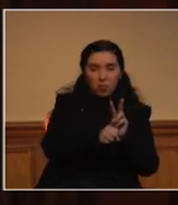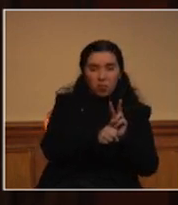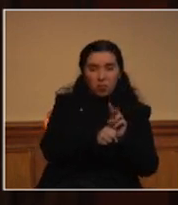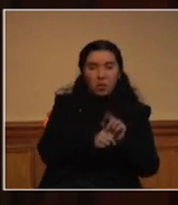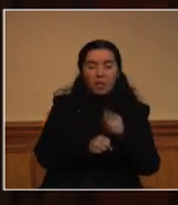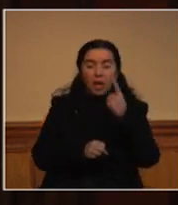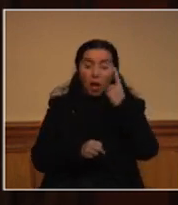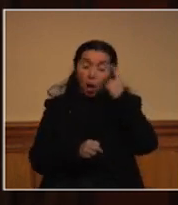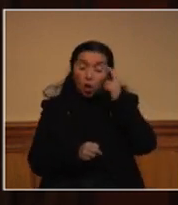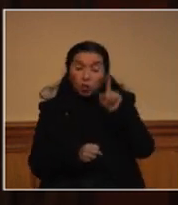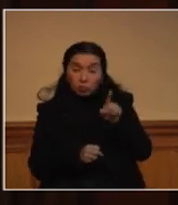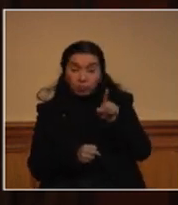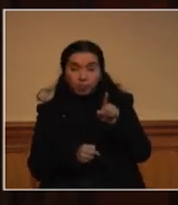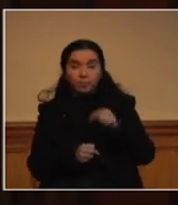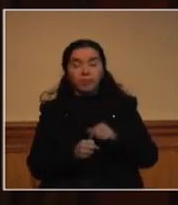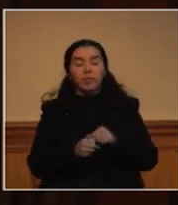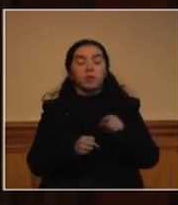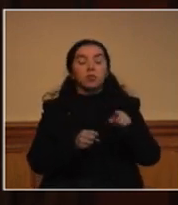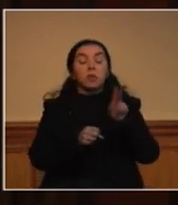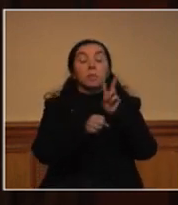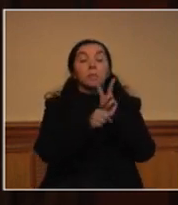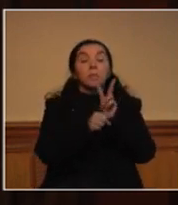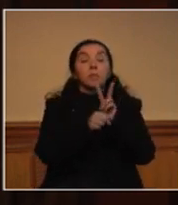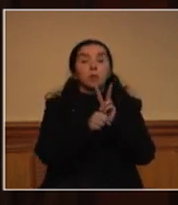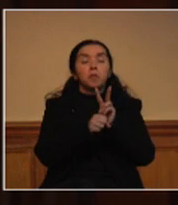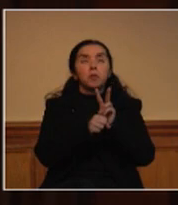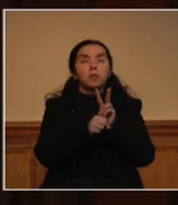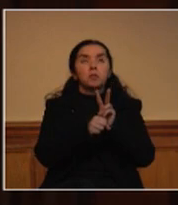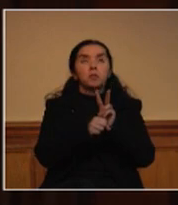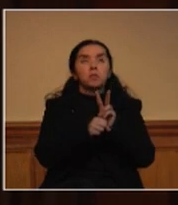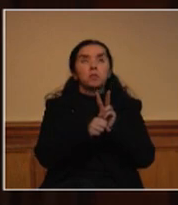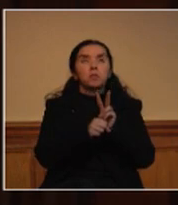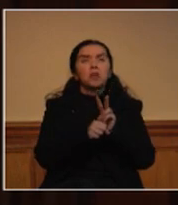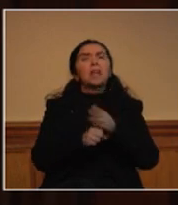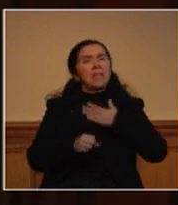sí de conocimiento. Y los profesores accedían y querían